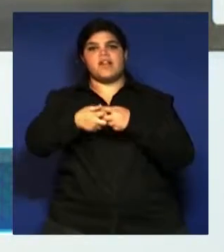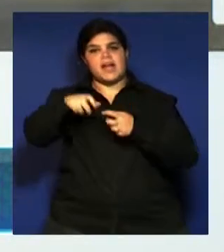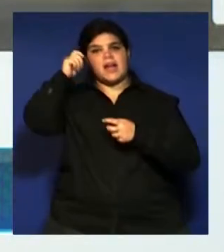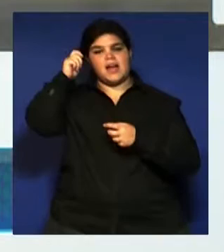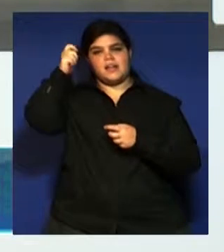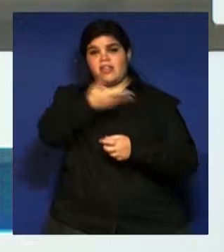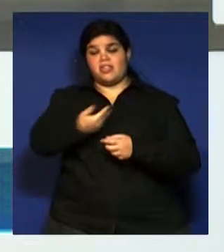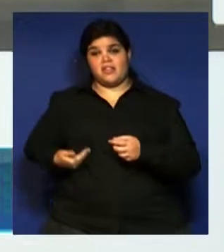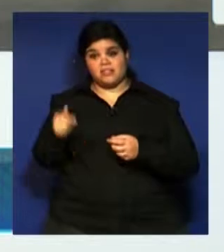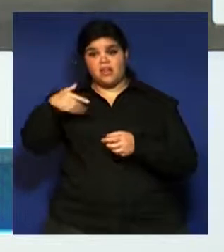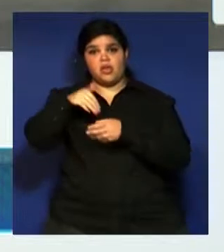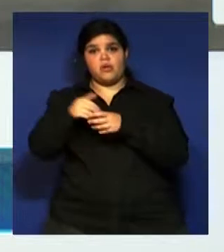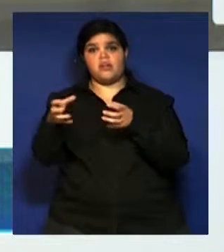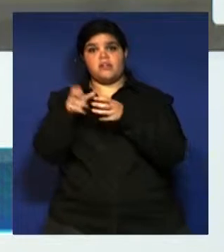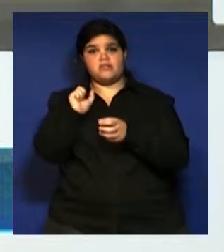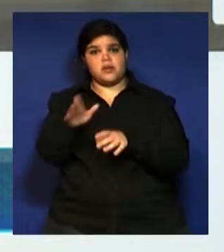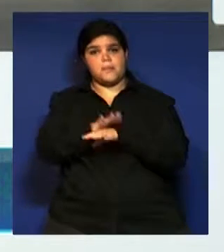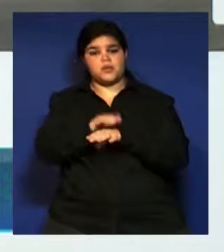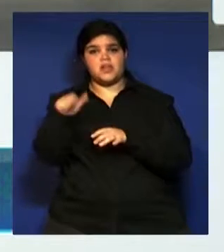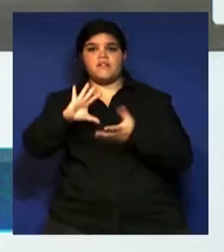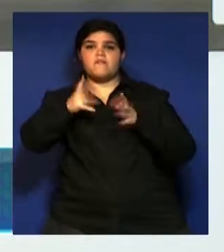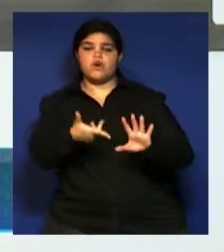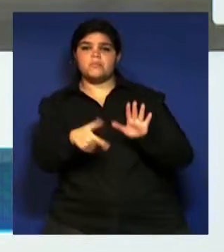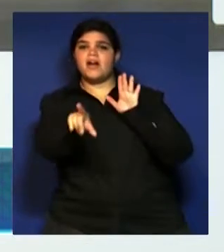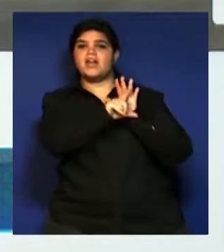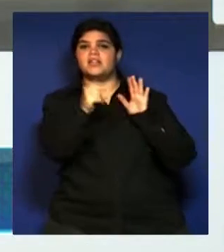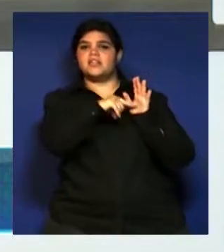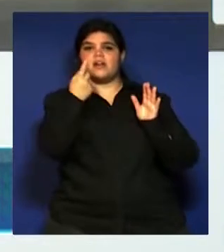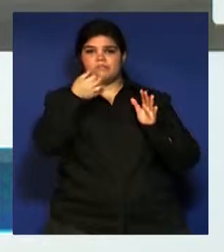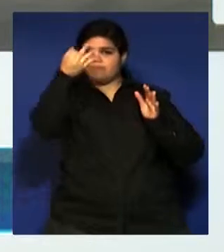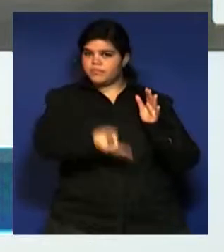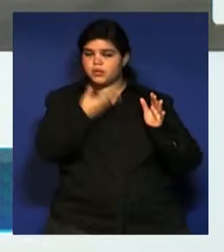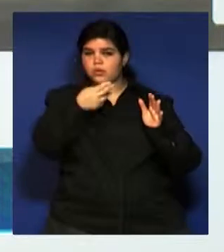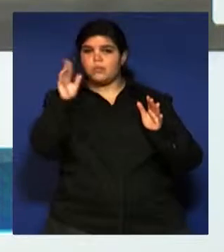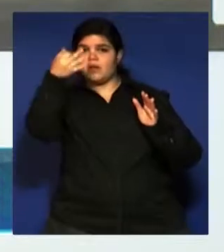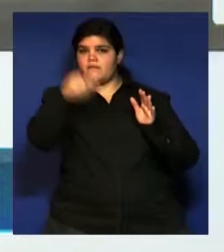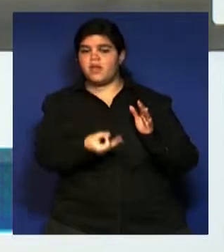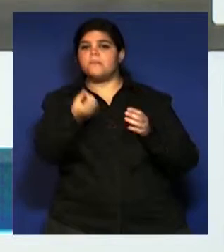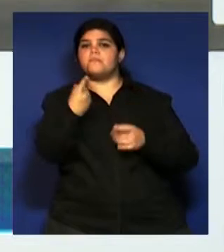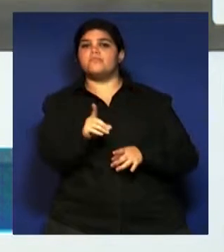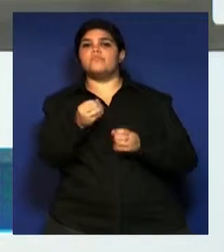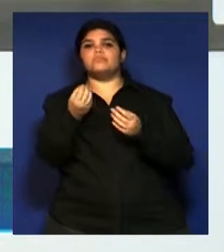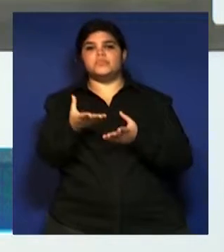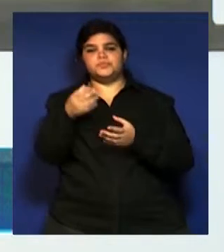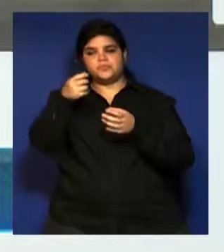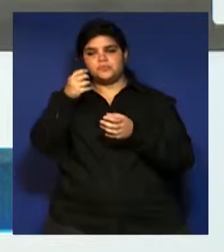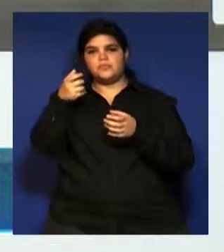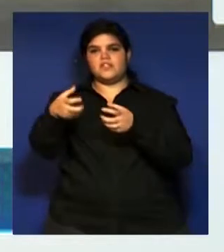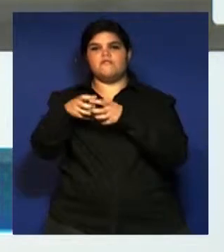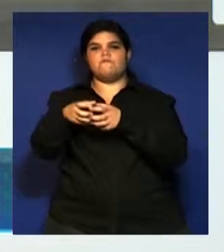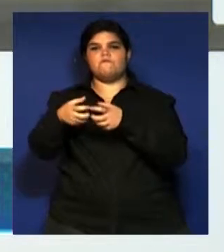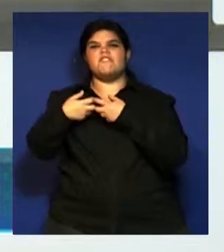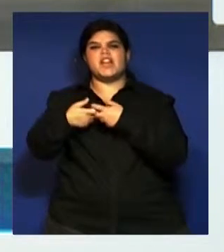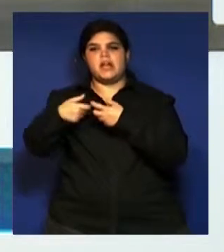de aplicación de la norma, porque la Fiscalía no controla el contenido de las declaraciones juradas, salvo que alguien hiciera una